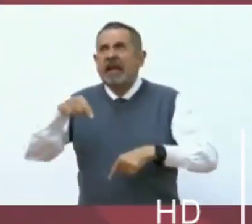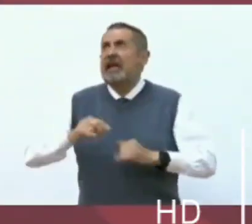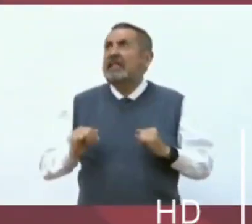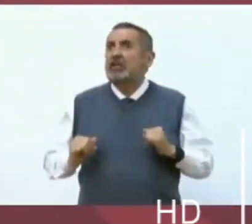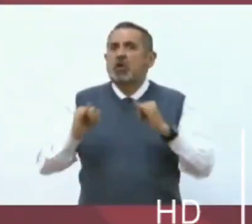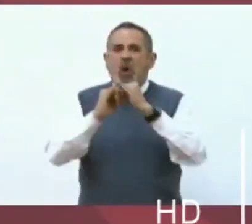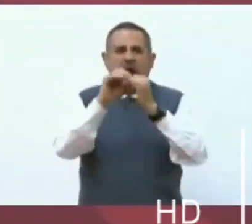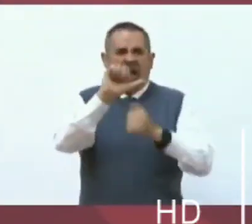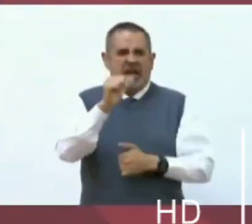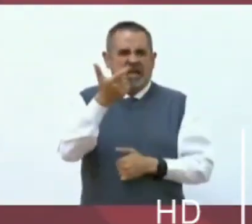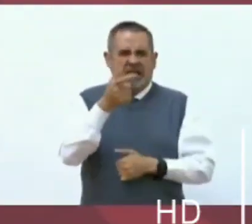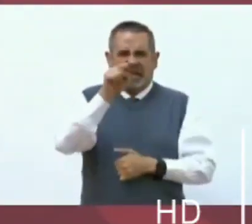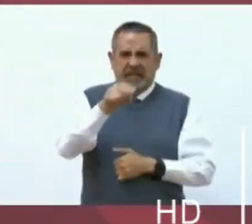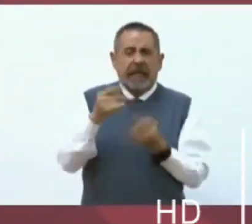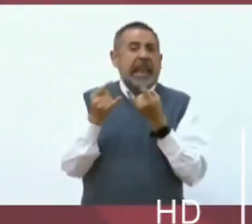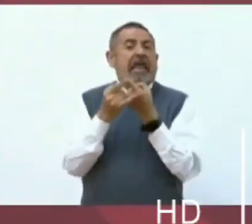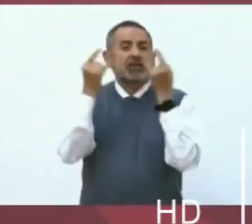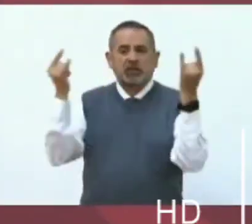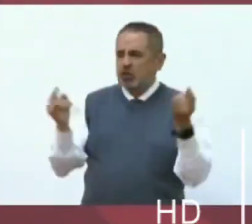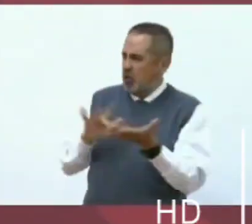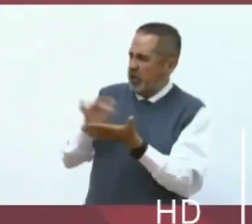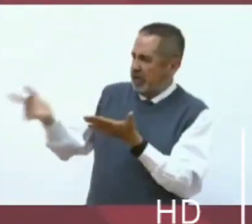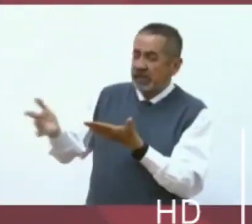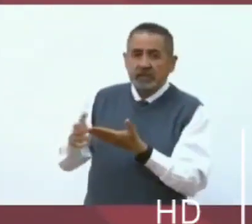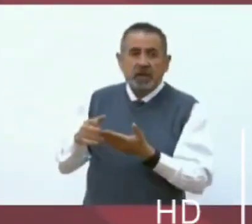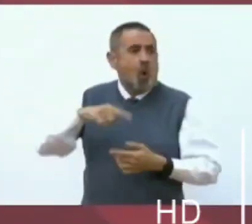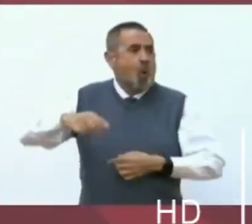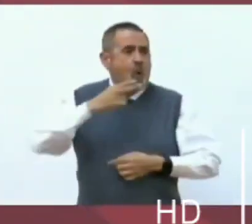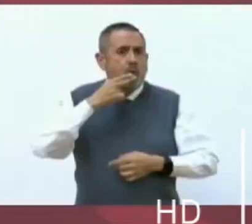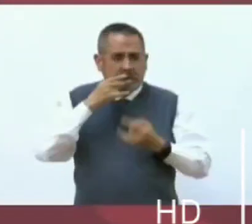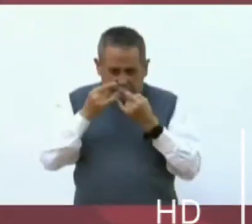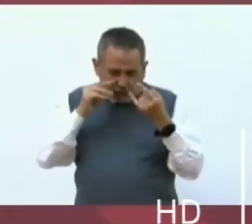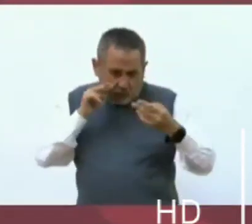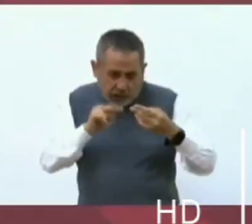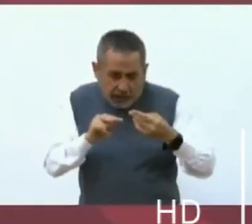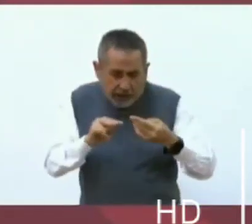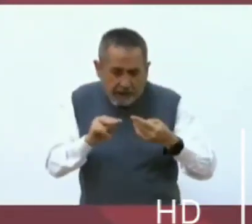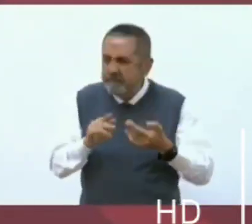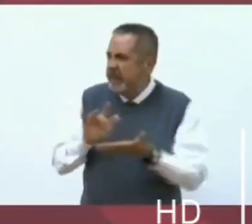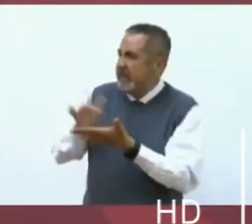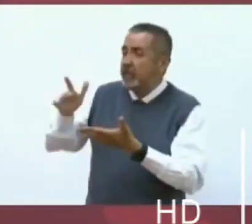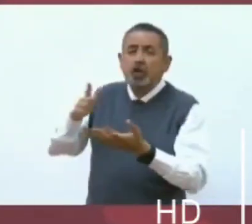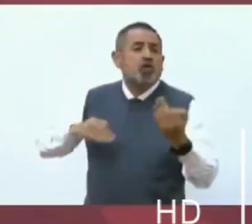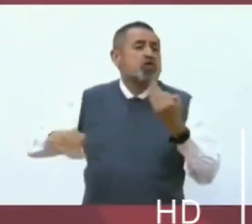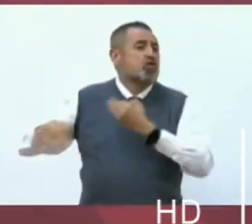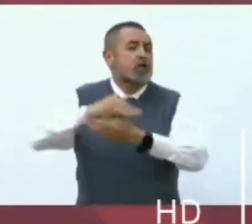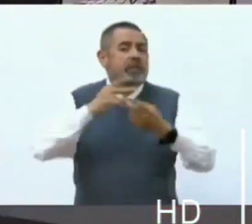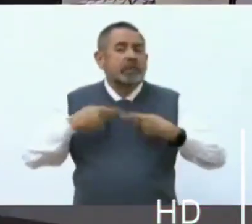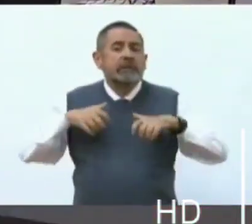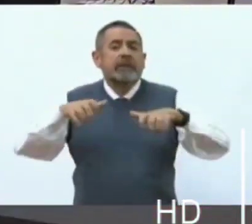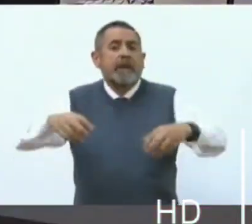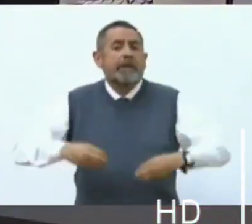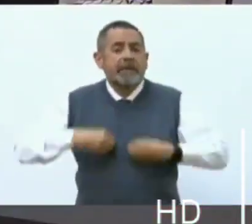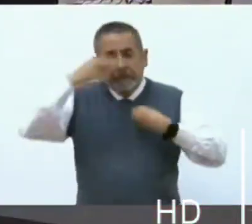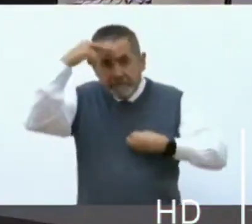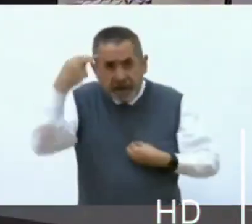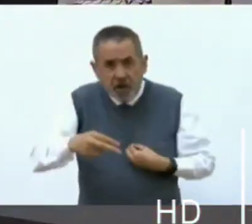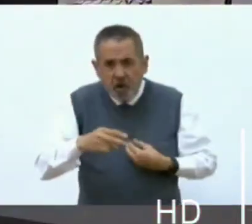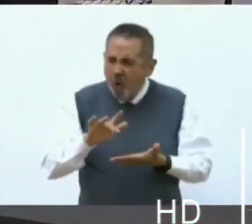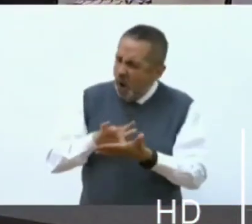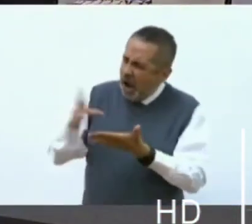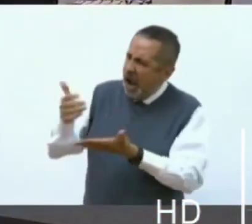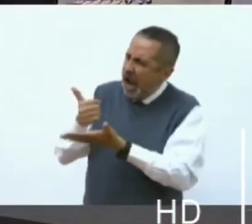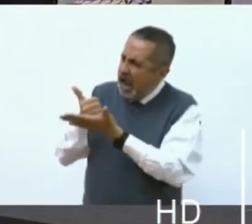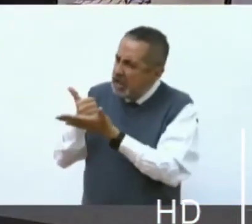institución, la historia, los usuarios y en general el pueblo de México, por ayudar a